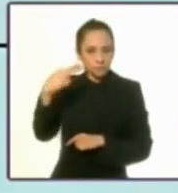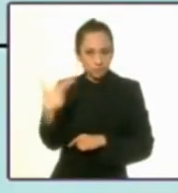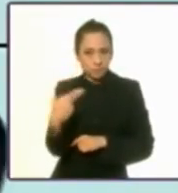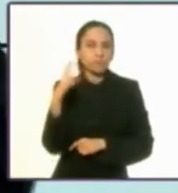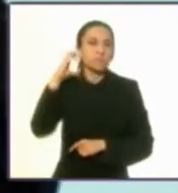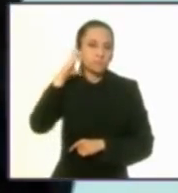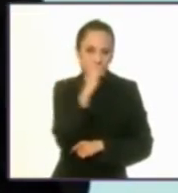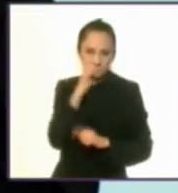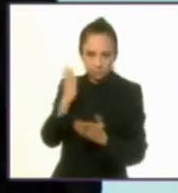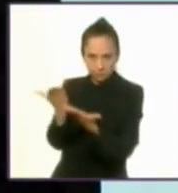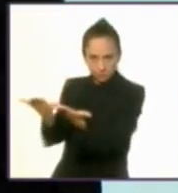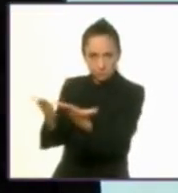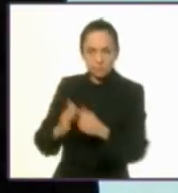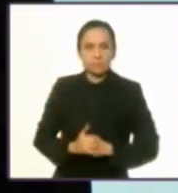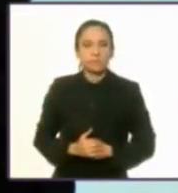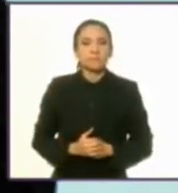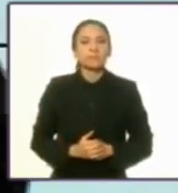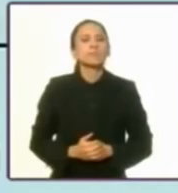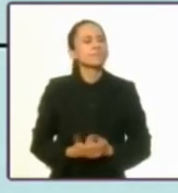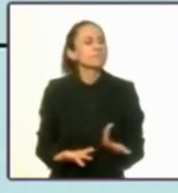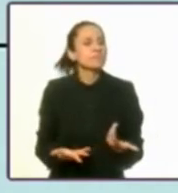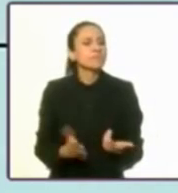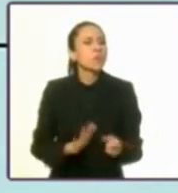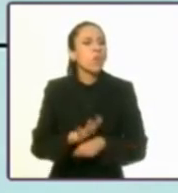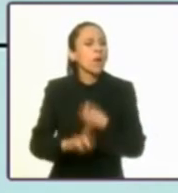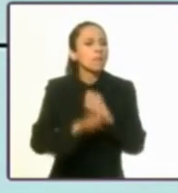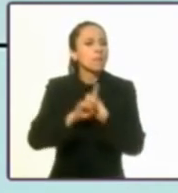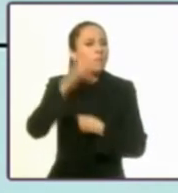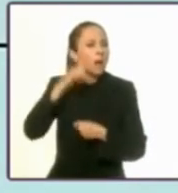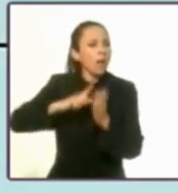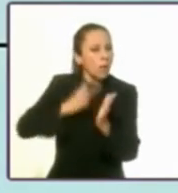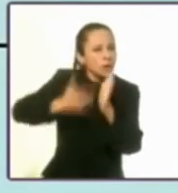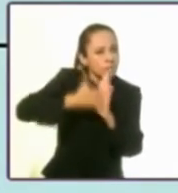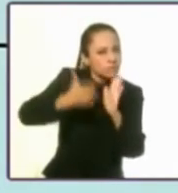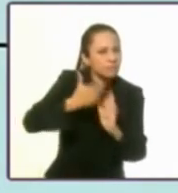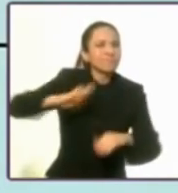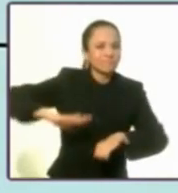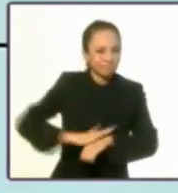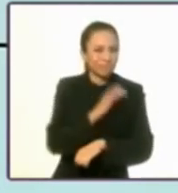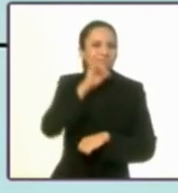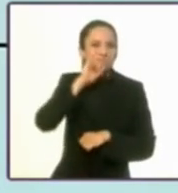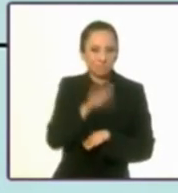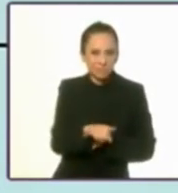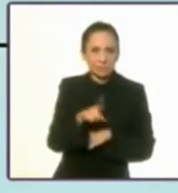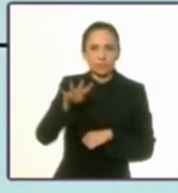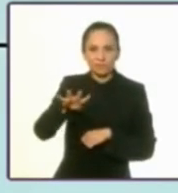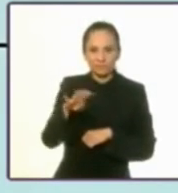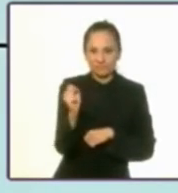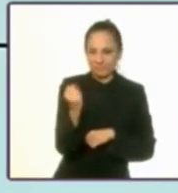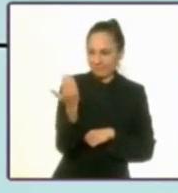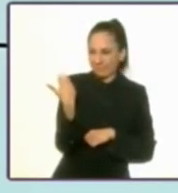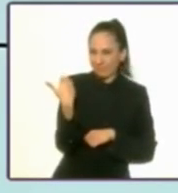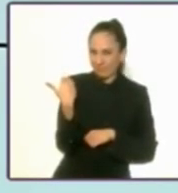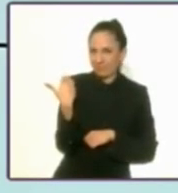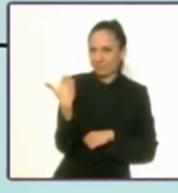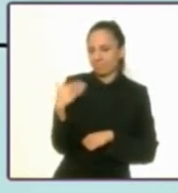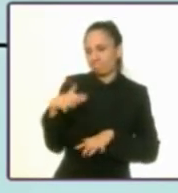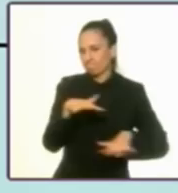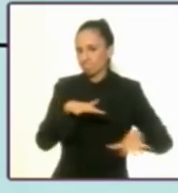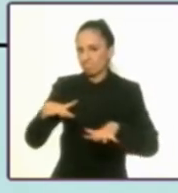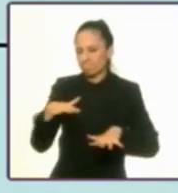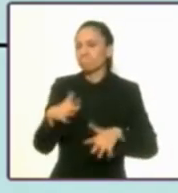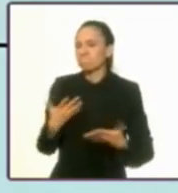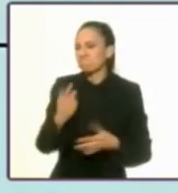gran problema de la reconstrucción tras el sismo del pasado 19 de septiembre fue